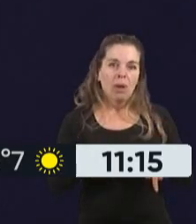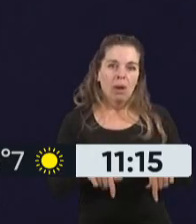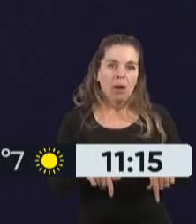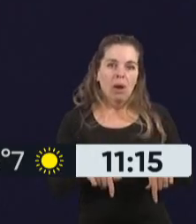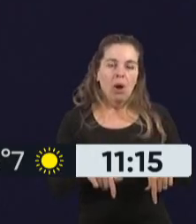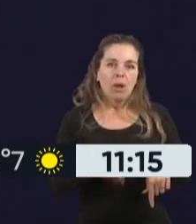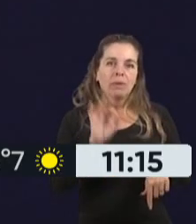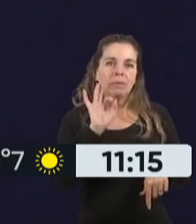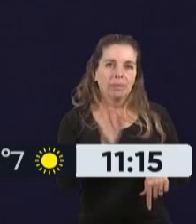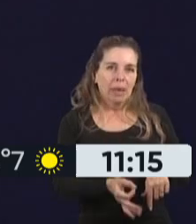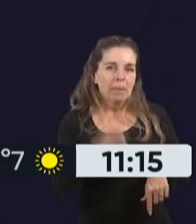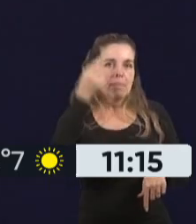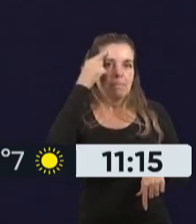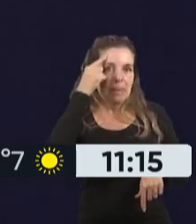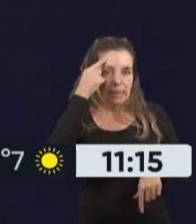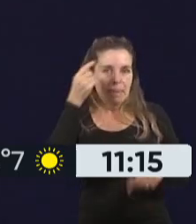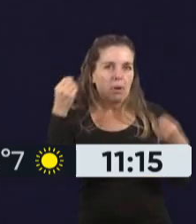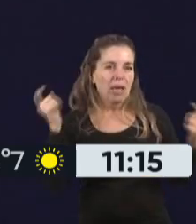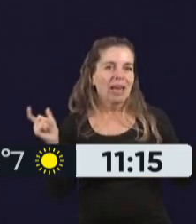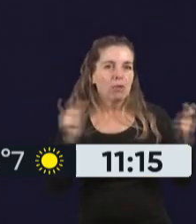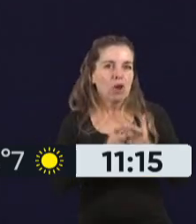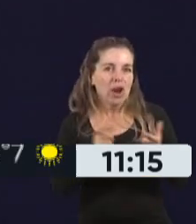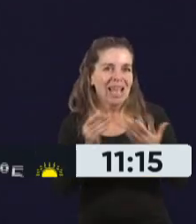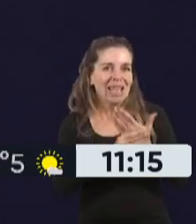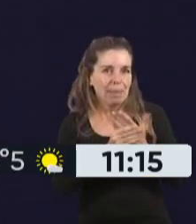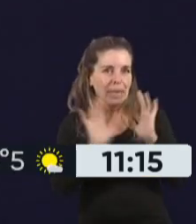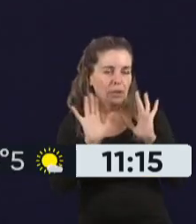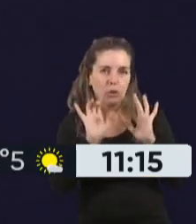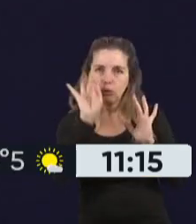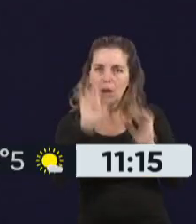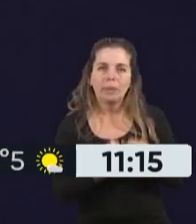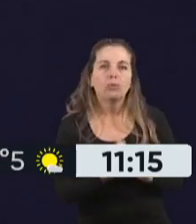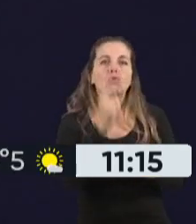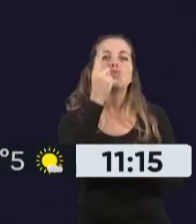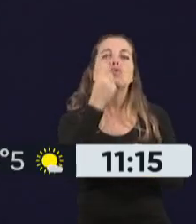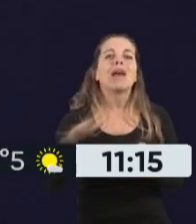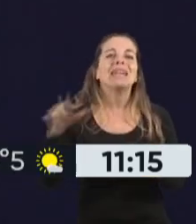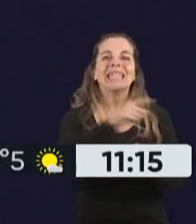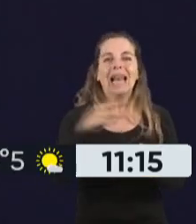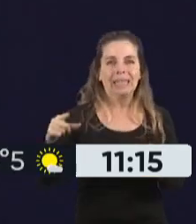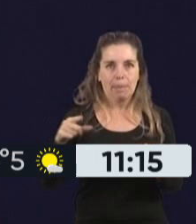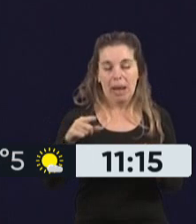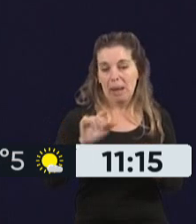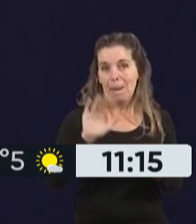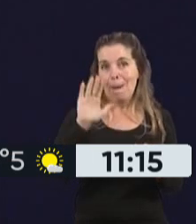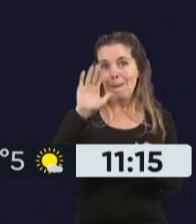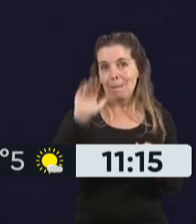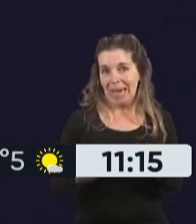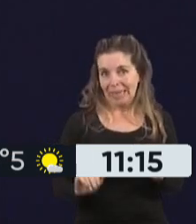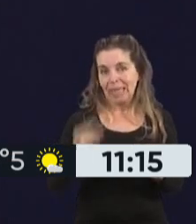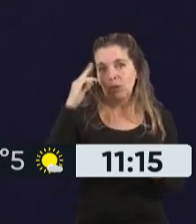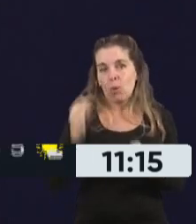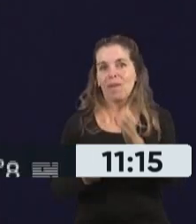tengamos en cuenta que las reuniones de gabinete se dan una vez por semana, los días martes a las 9 horas, y acá se